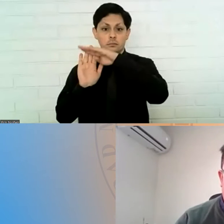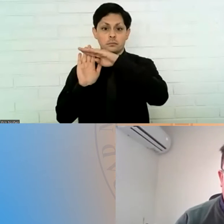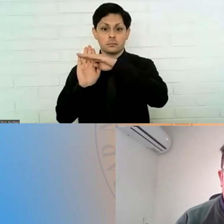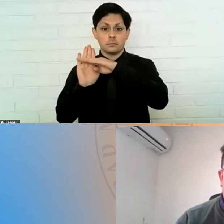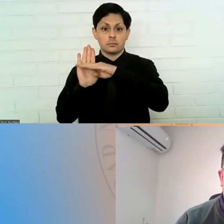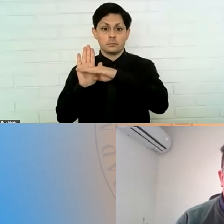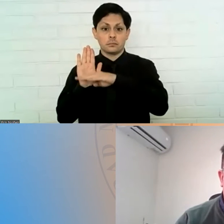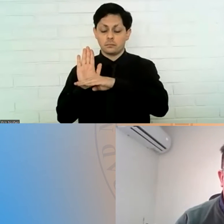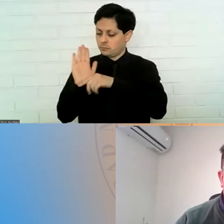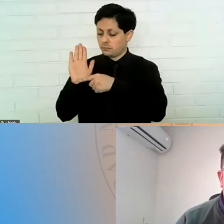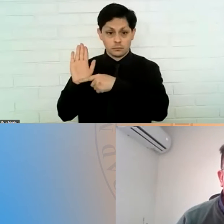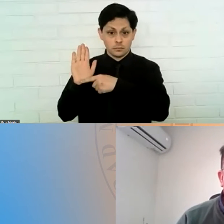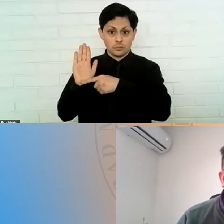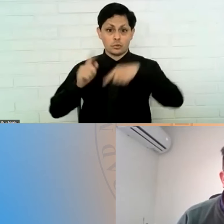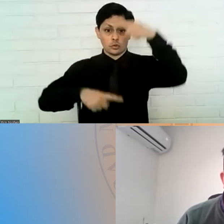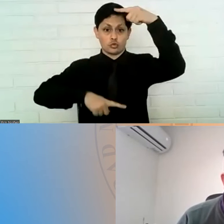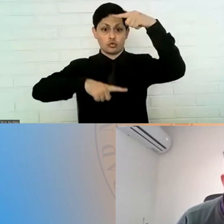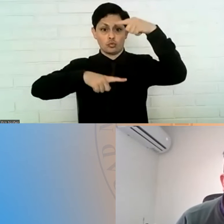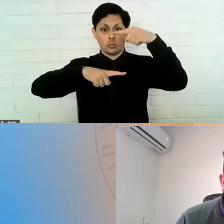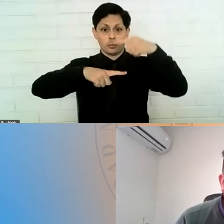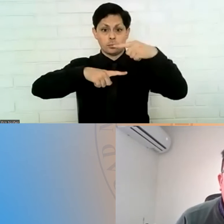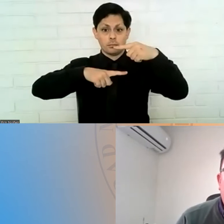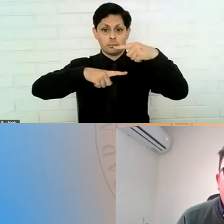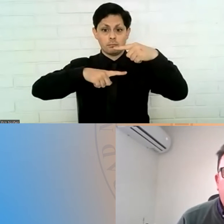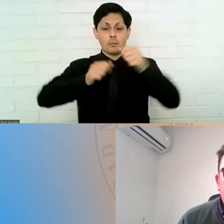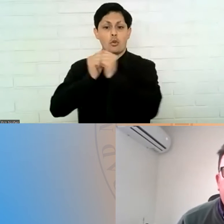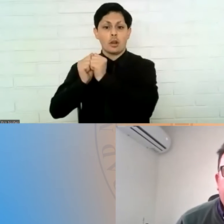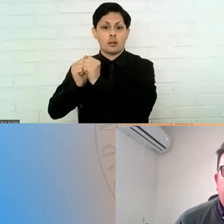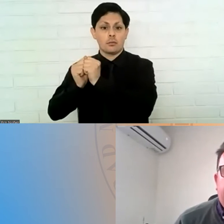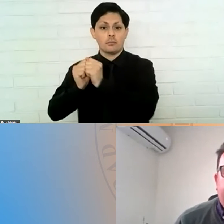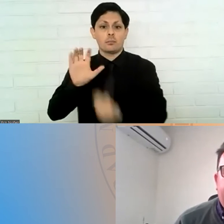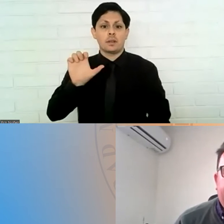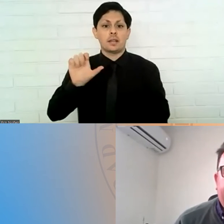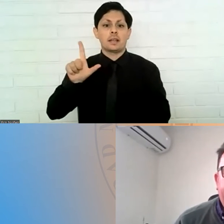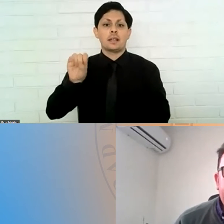un resumen de lo presentado con mi colega Elizabeth y luego